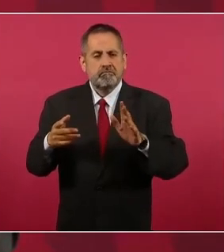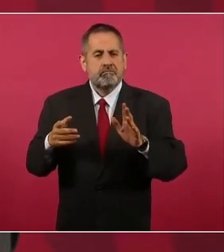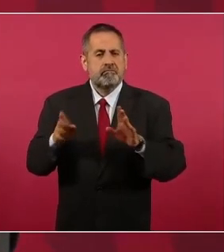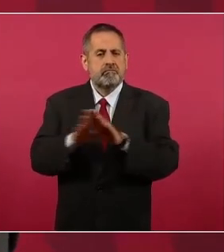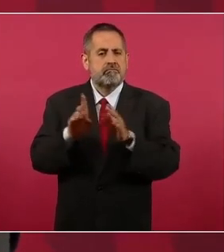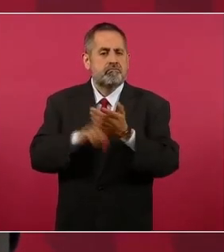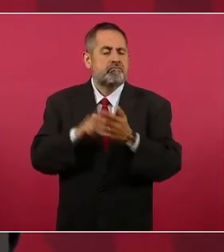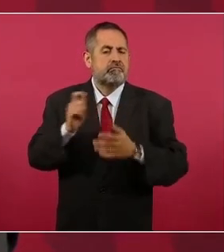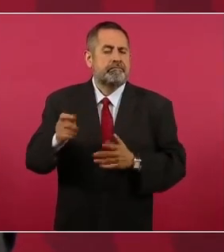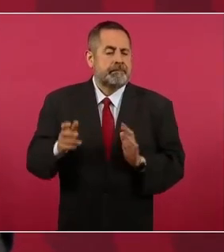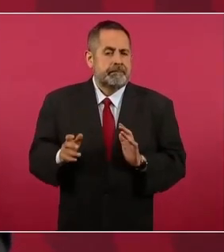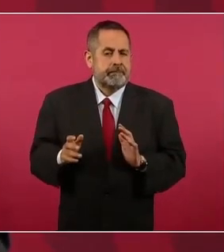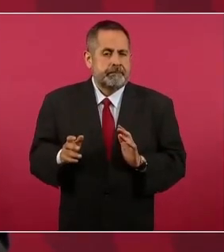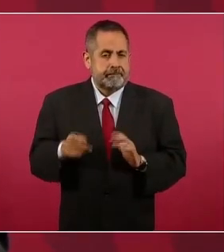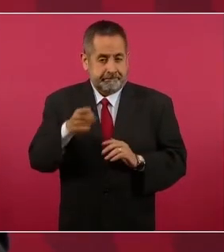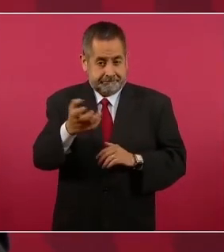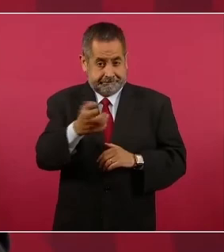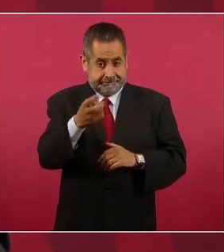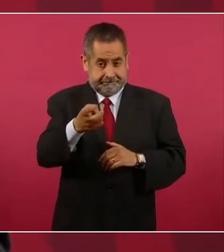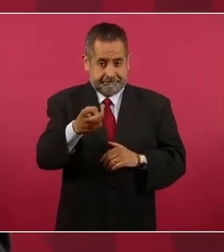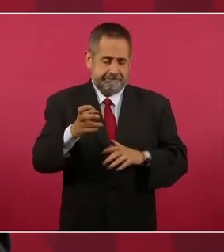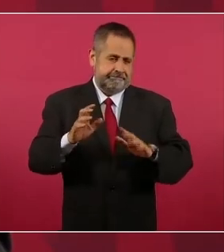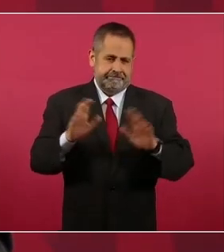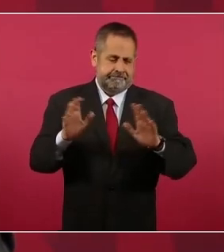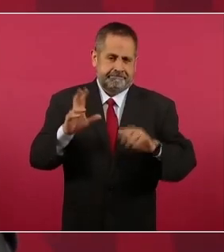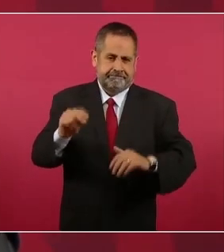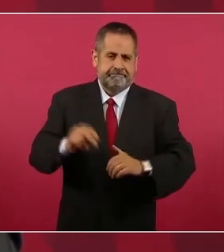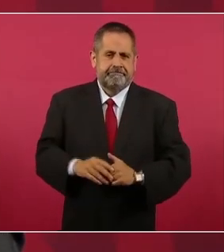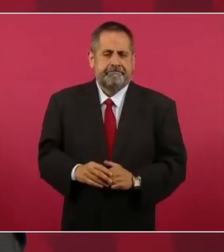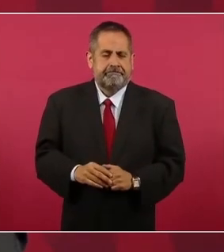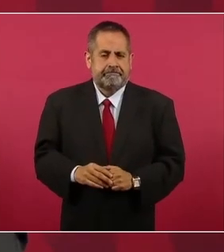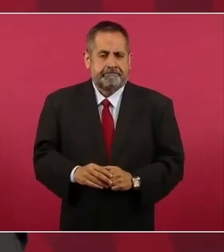haya estos actos